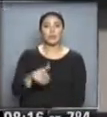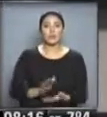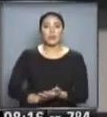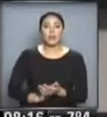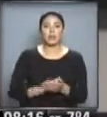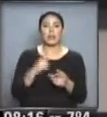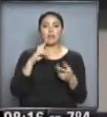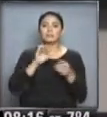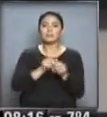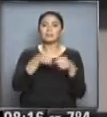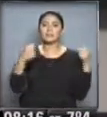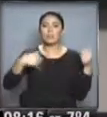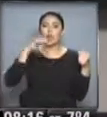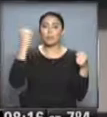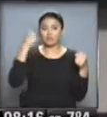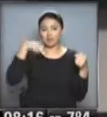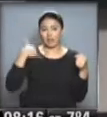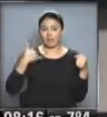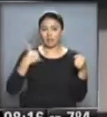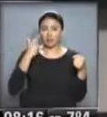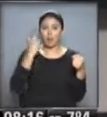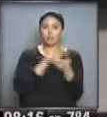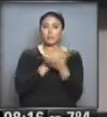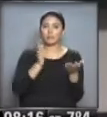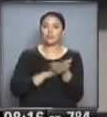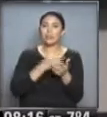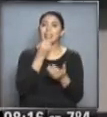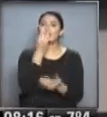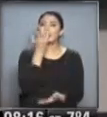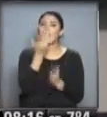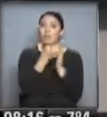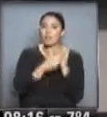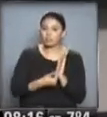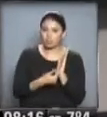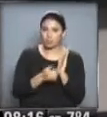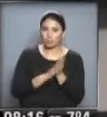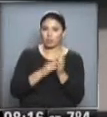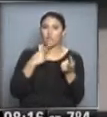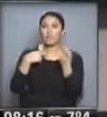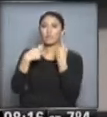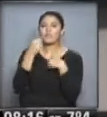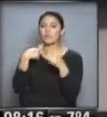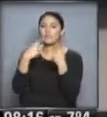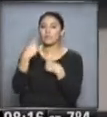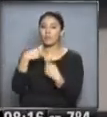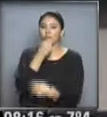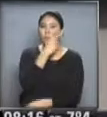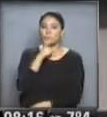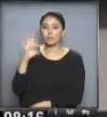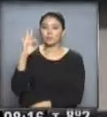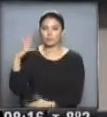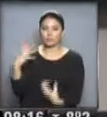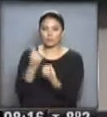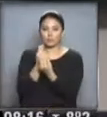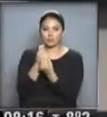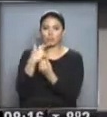principales diarios de nuestro país dieron a conocer en estos días la declaración del foro del bicentenario que